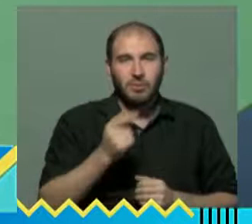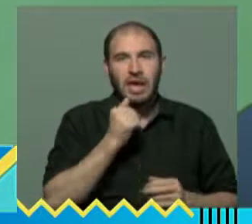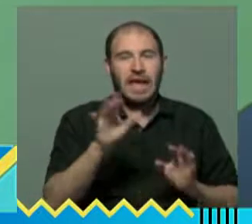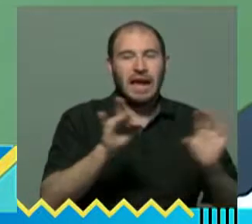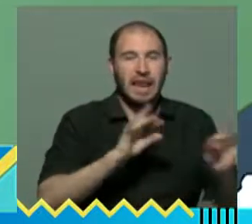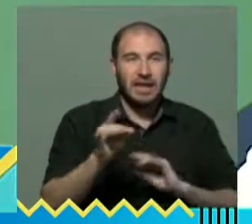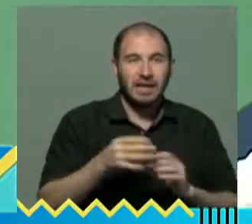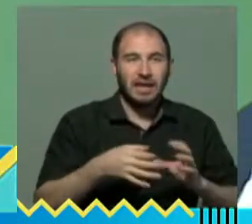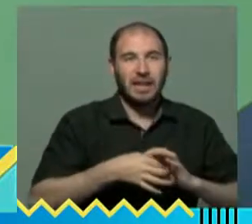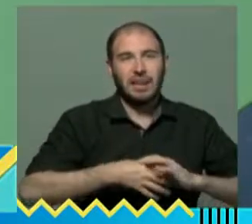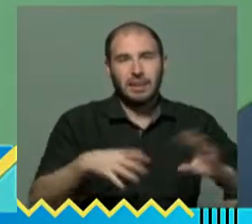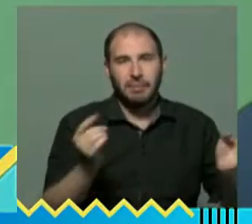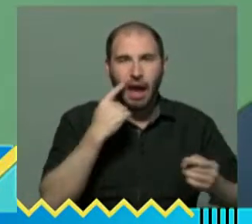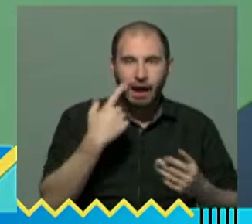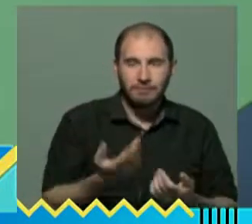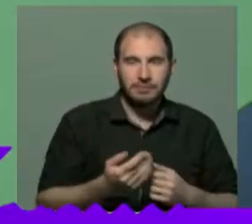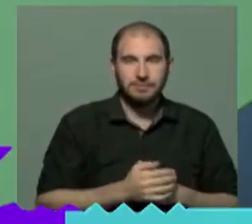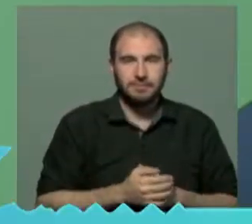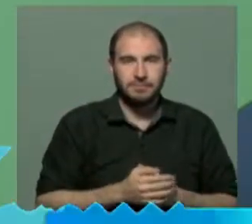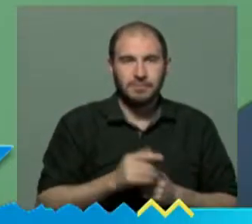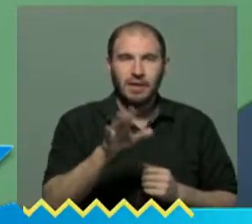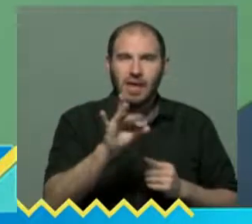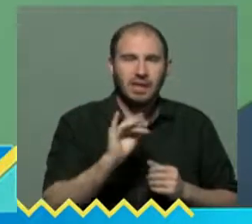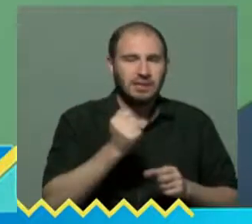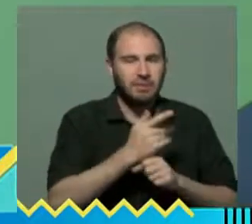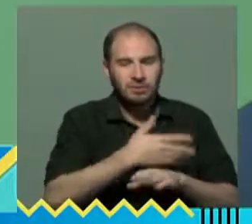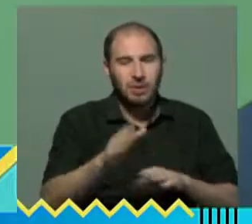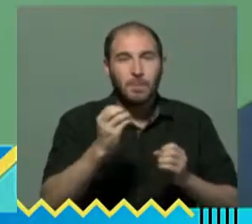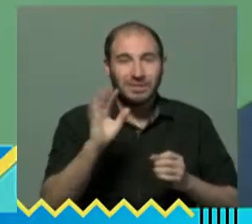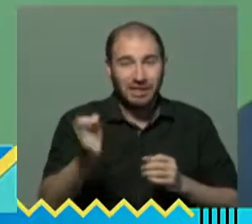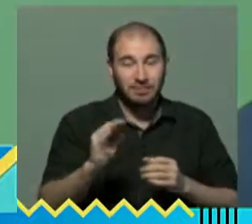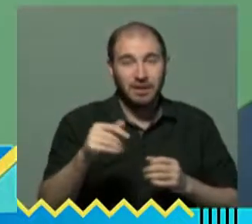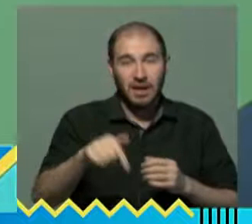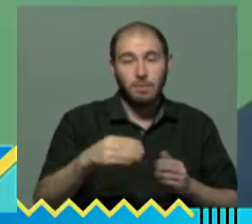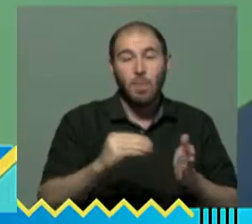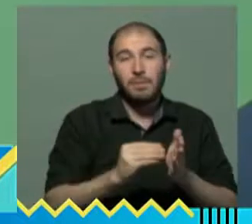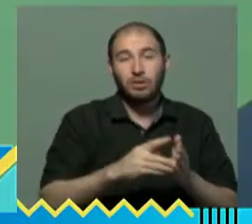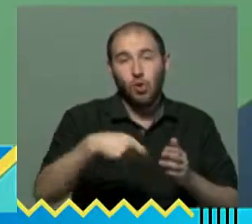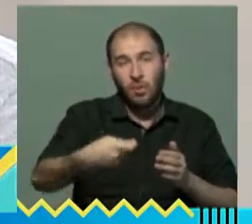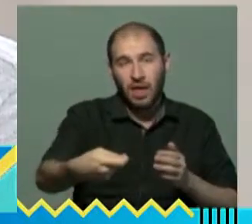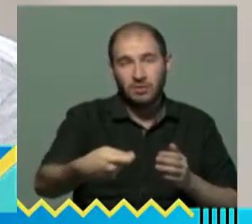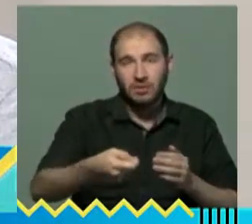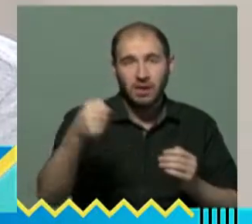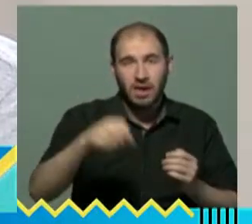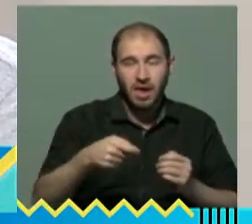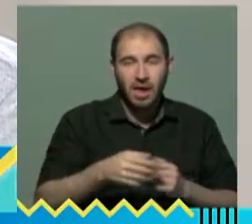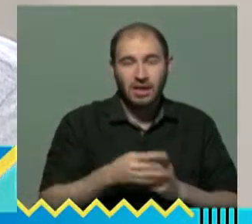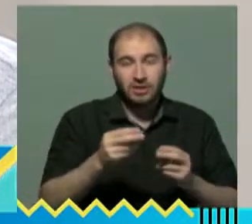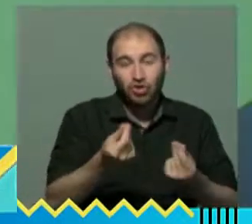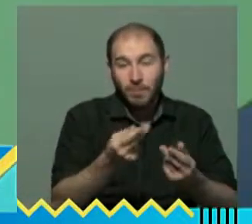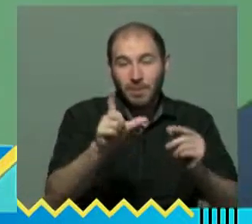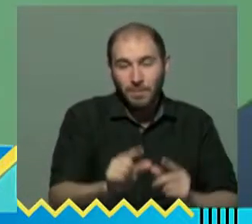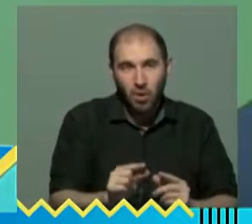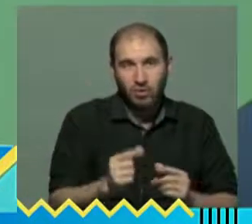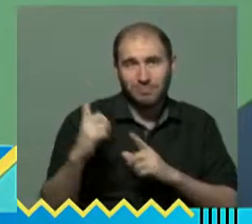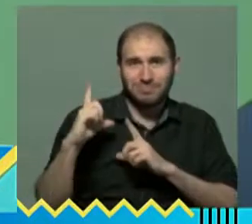opción liberada de decir, bueno, no, tiene que elegir seguir trabajando porque sabe que cuando llega a su momento de jubilación pierde capacidad adquisitiva y la ha